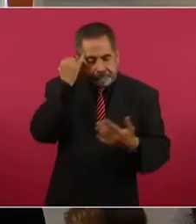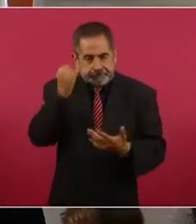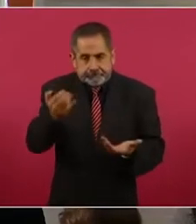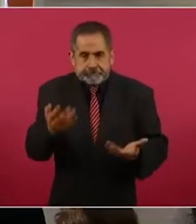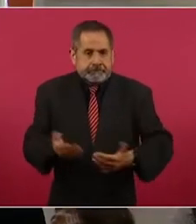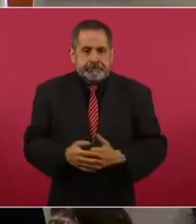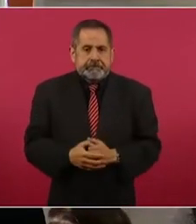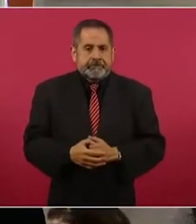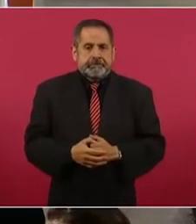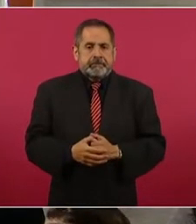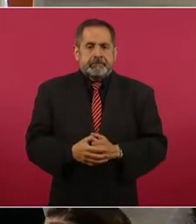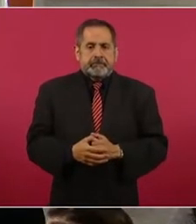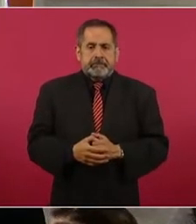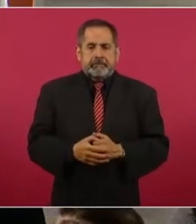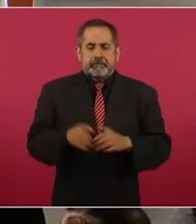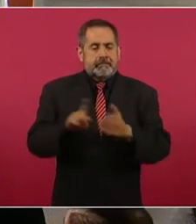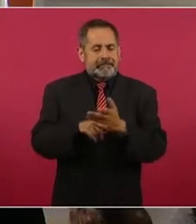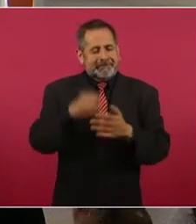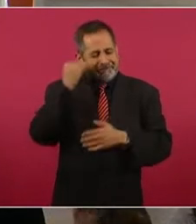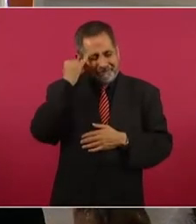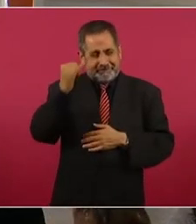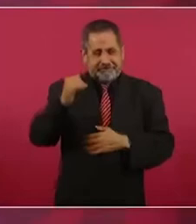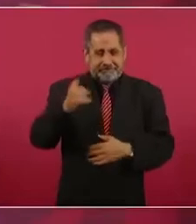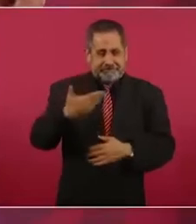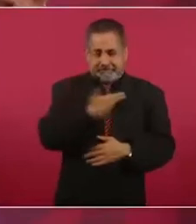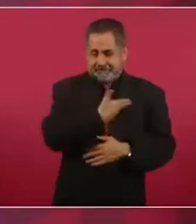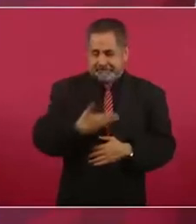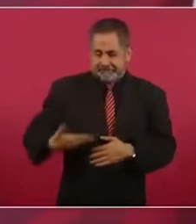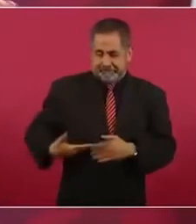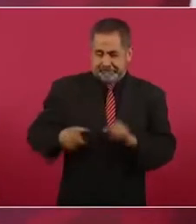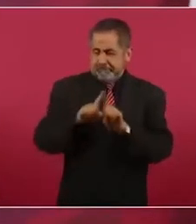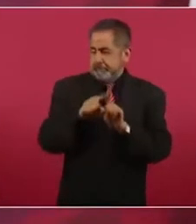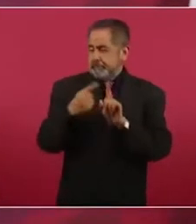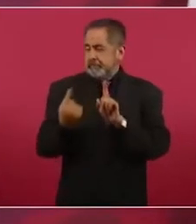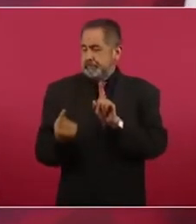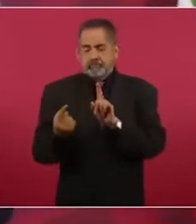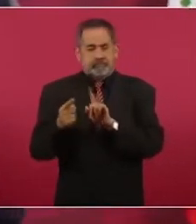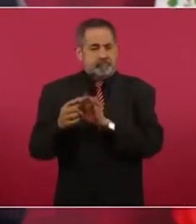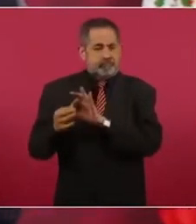Imagínense que el brazo derecho del presidente Calderón,